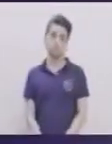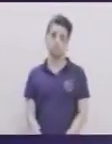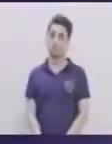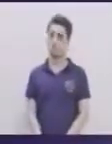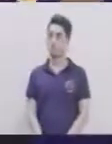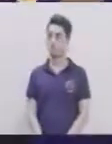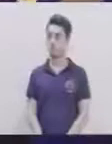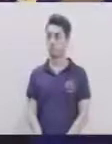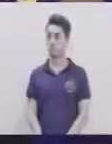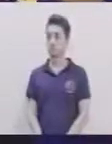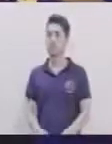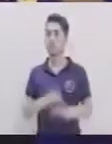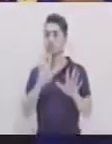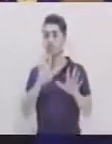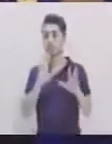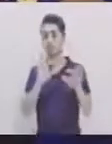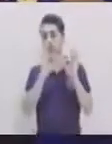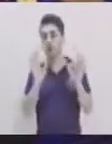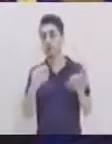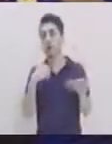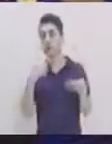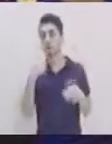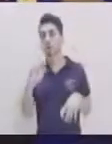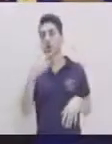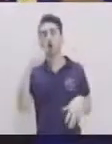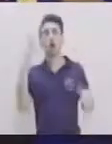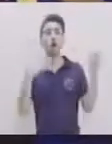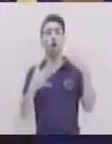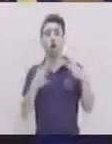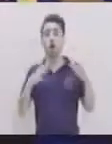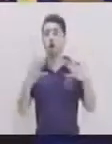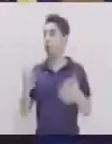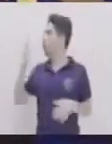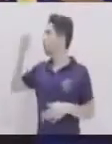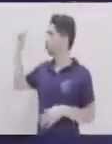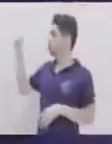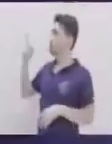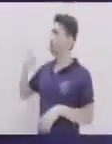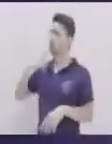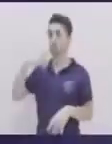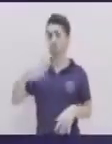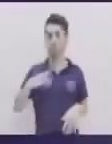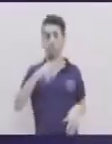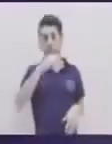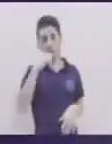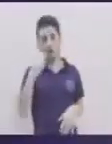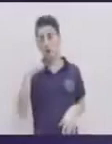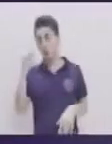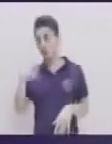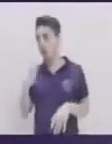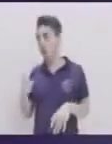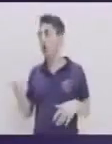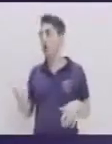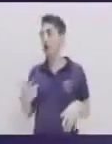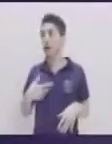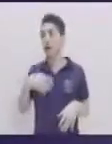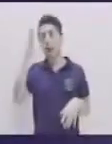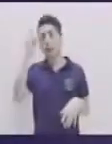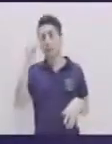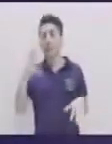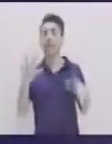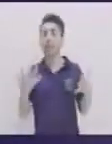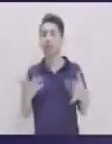naki. Y de esta manera estamos indicando el color de nuestro chile. Y como les indicaba, en esta ocasión